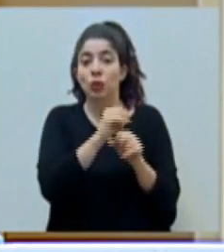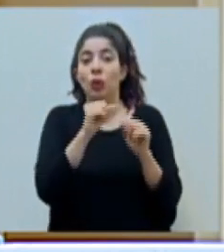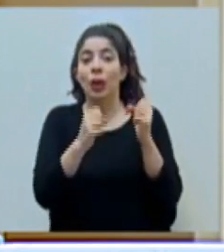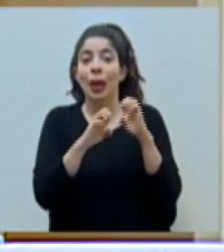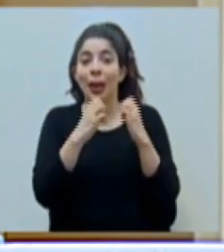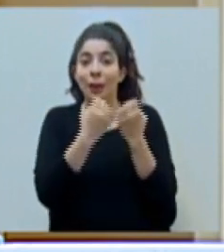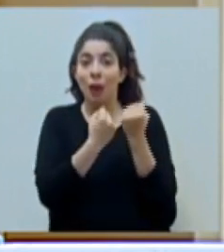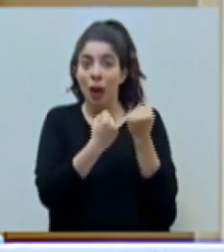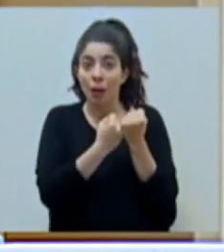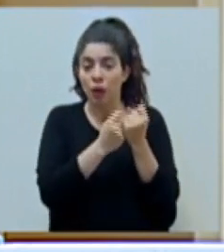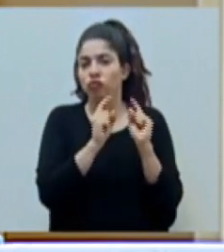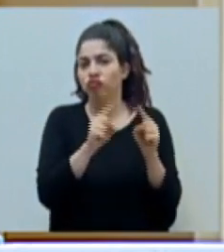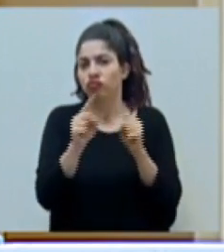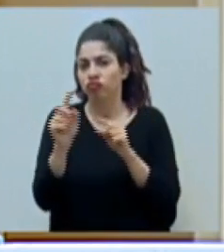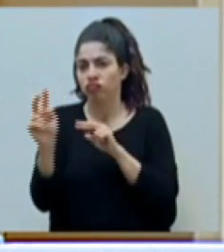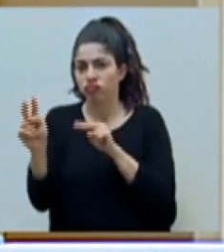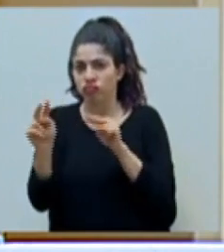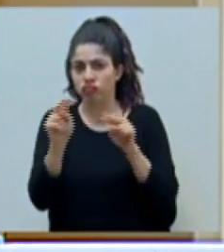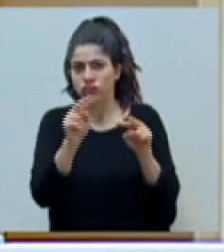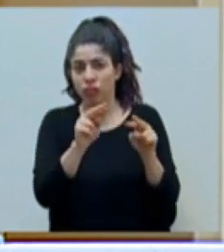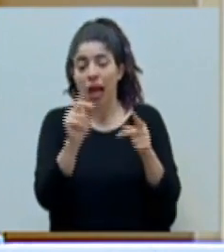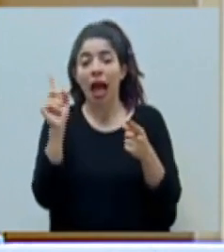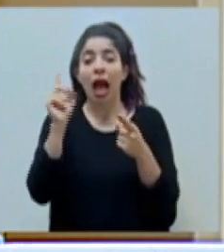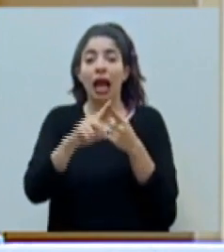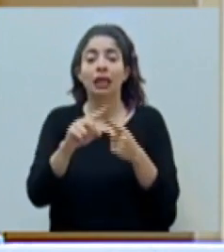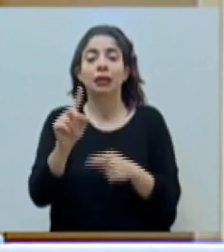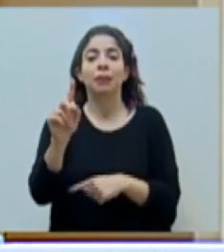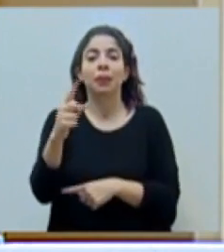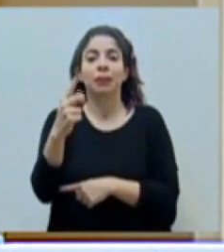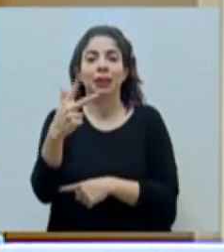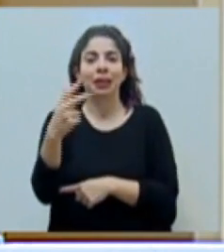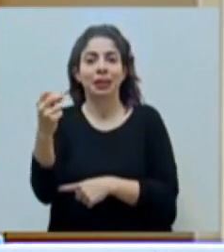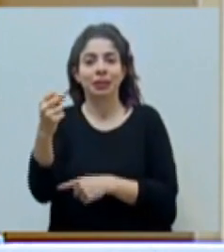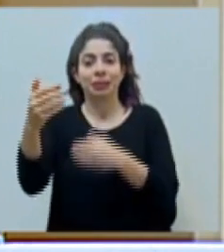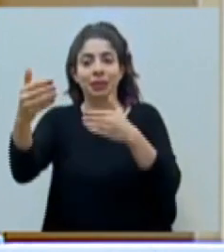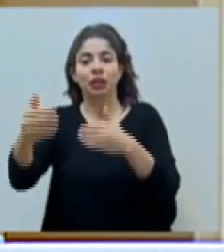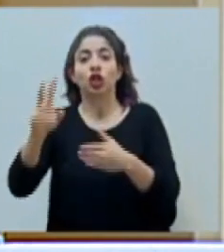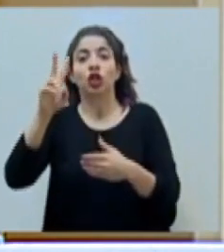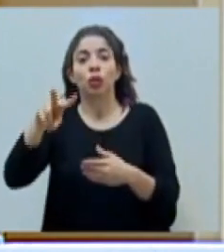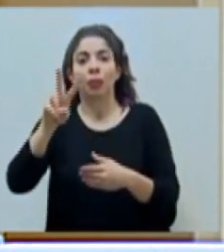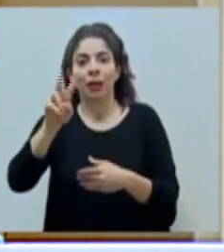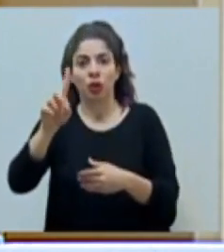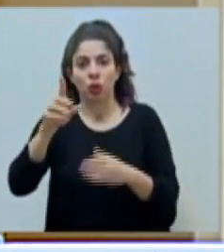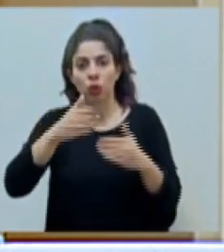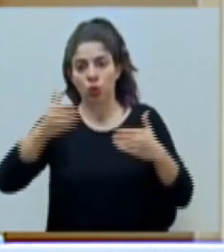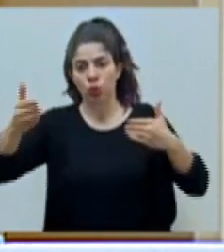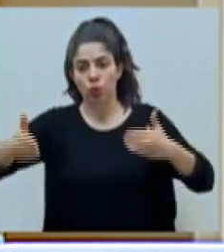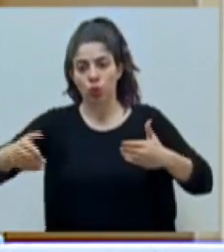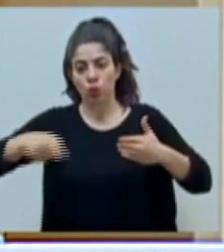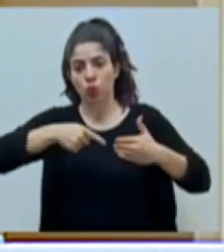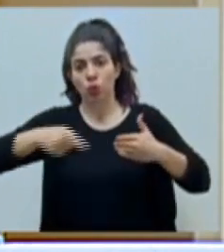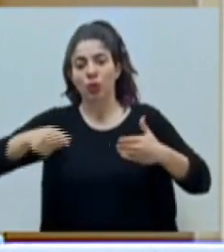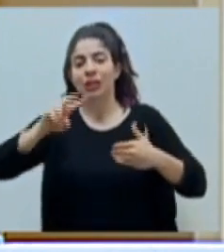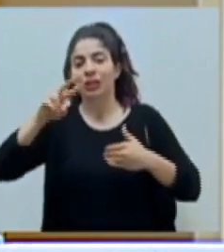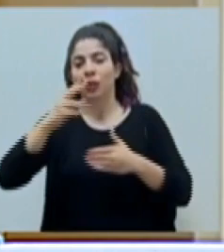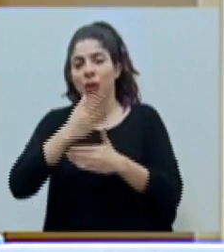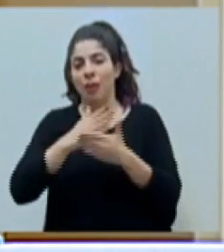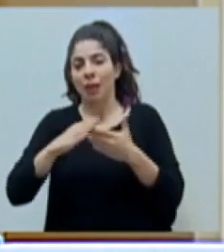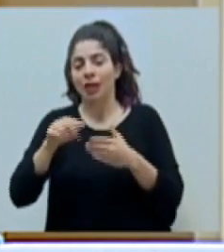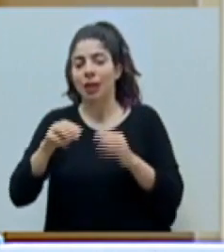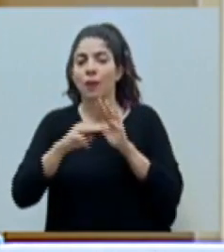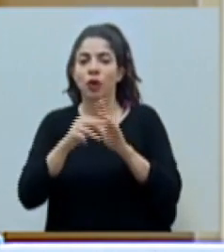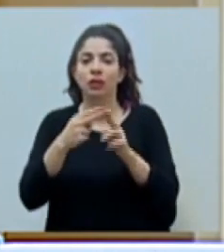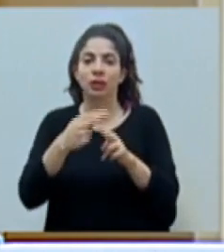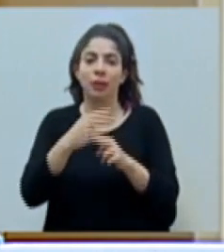apoyo, y nos extenderemos hasta el primer trimestre del 2021 como parte de esta segunda fase del modelo Costa